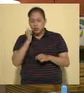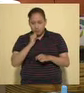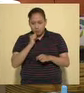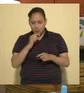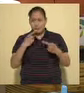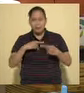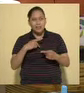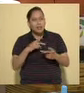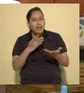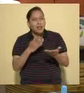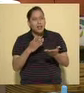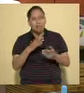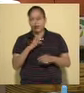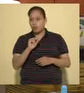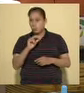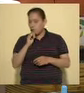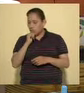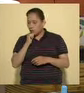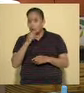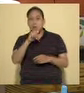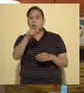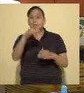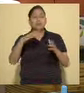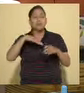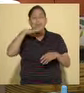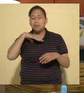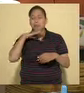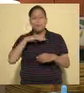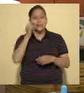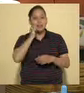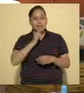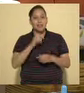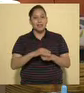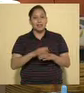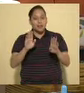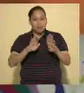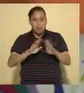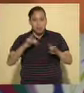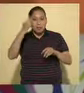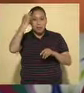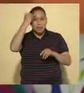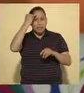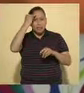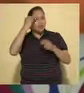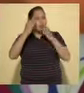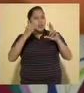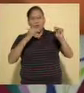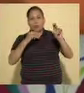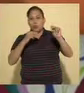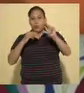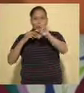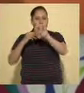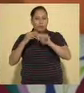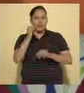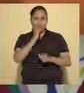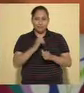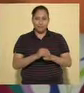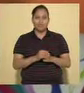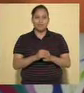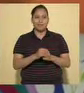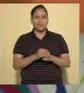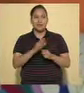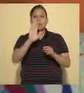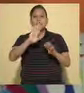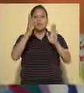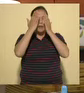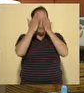persona. Exacto. Pero cuando no se acerca la oportunidad, tu estructura la repele, la rechaza. Entonces, estás